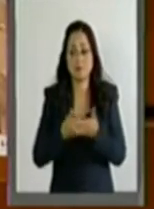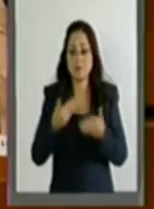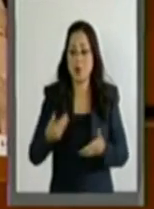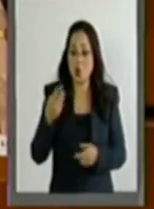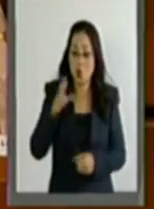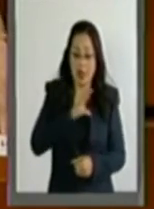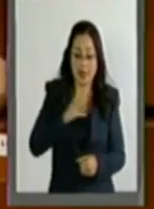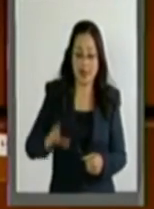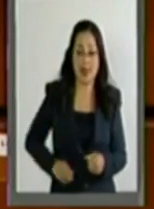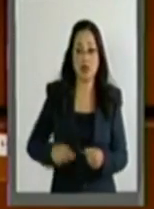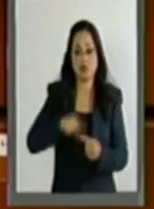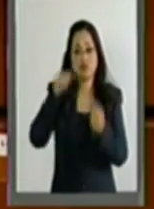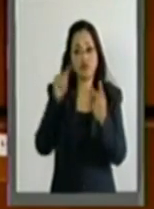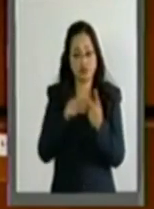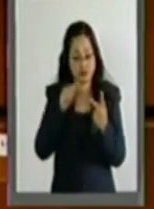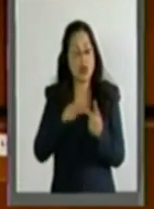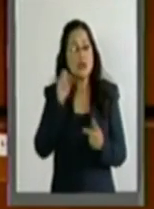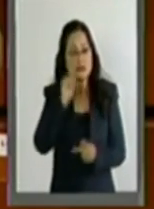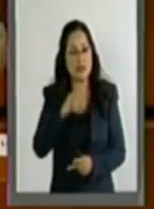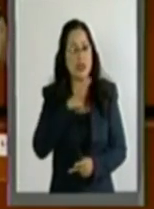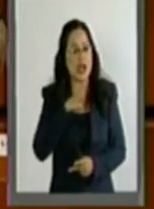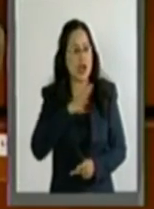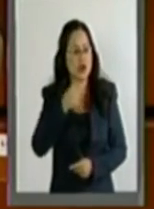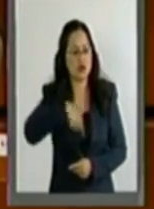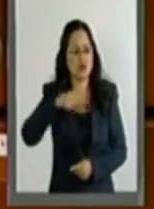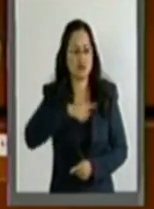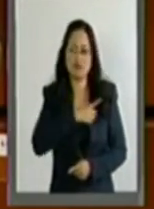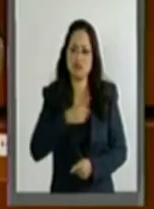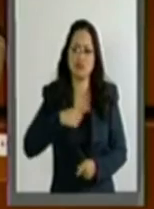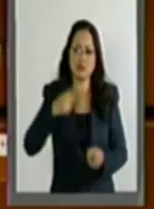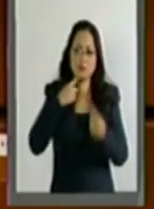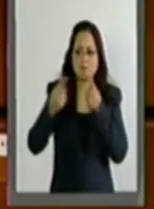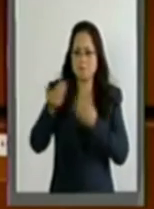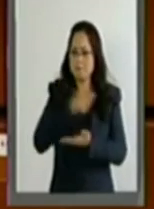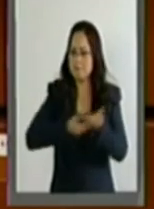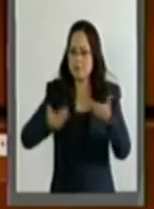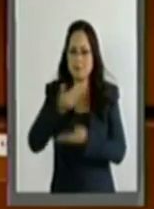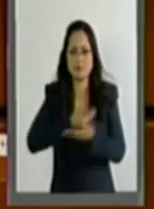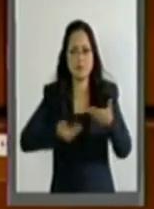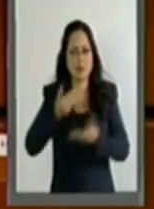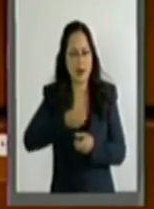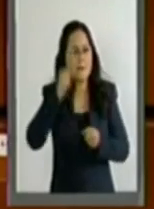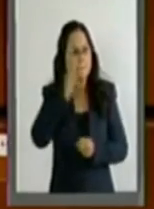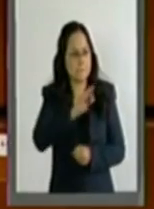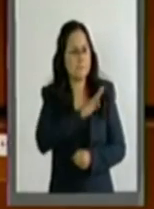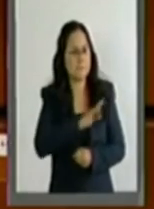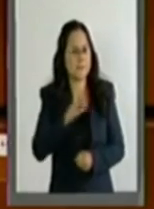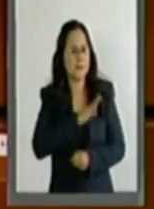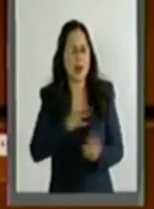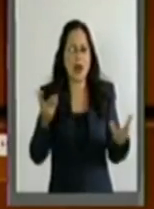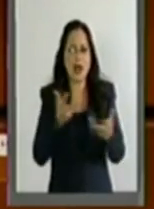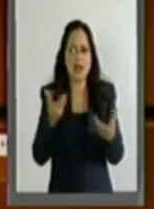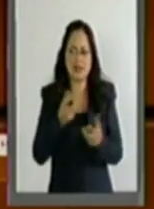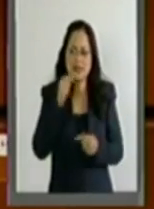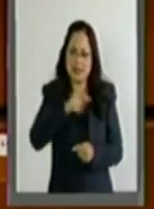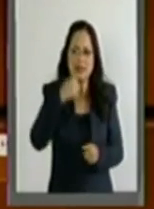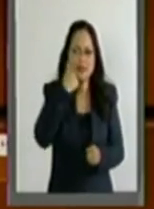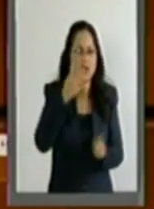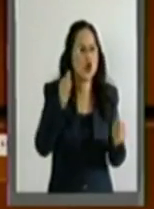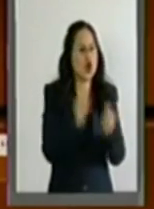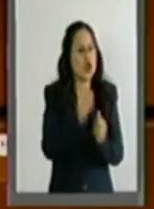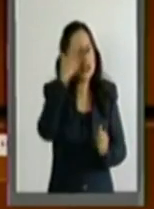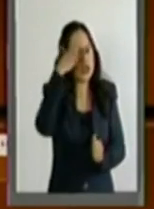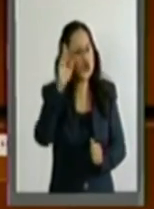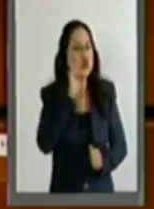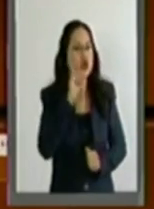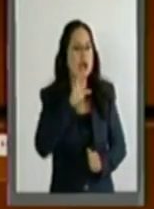candidato que, con el que hay que dialogar, como se podría y se buscó hacer con la señora